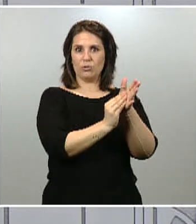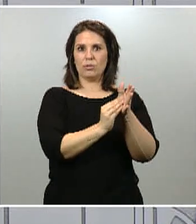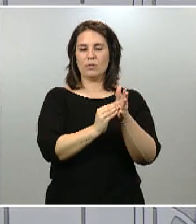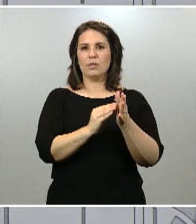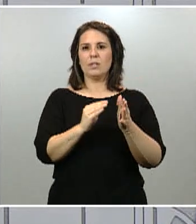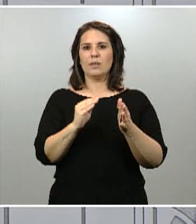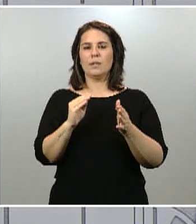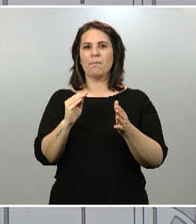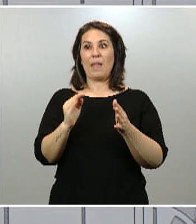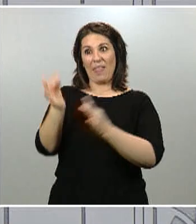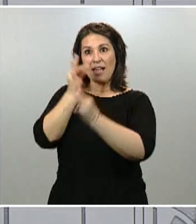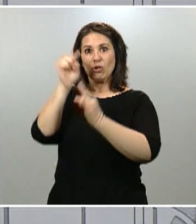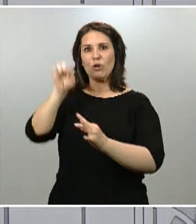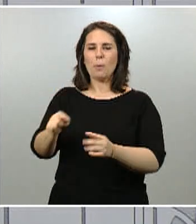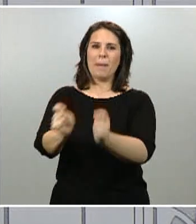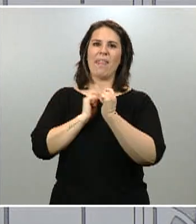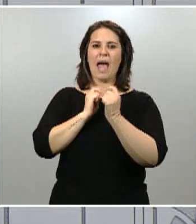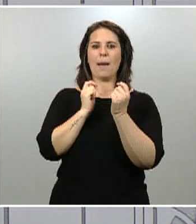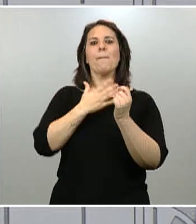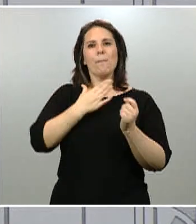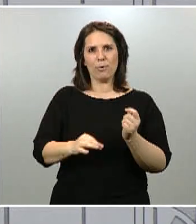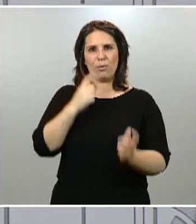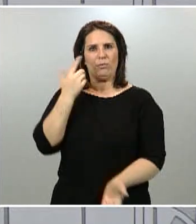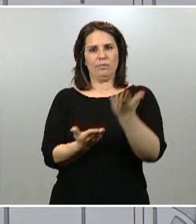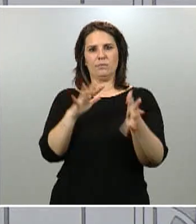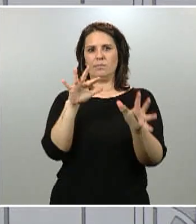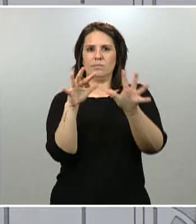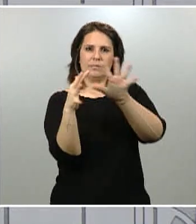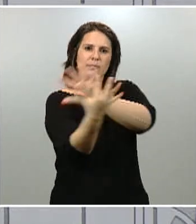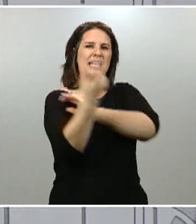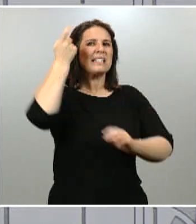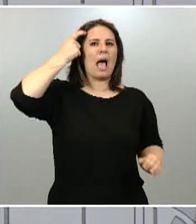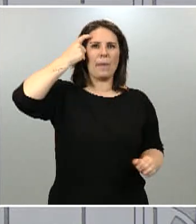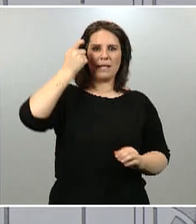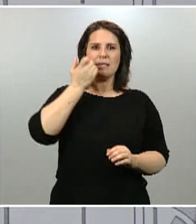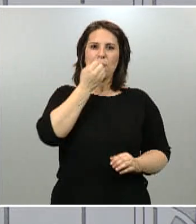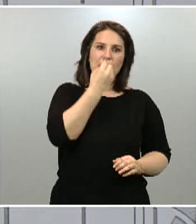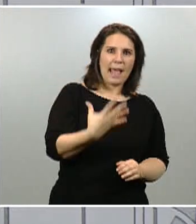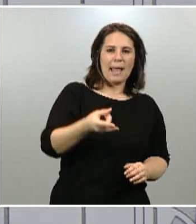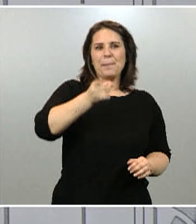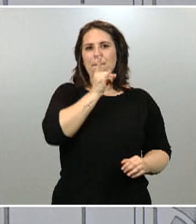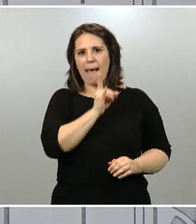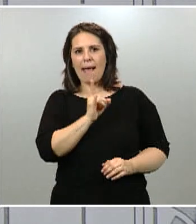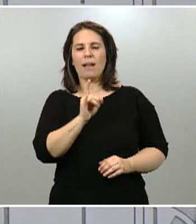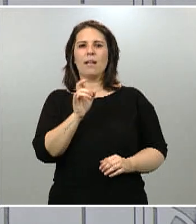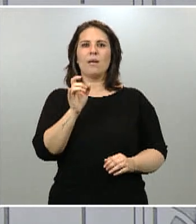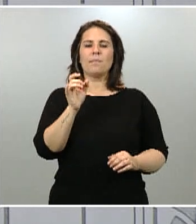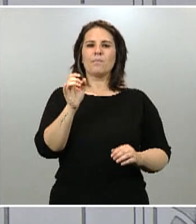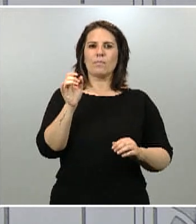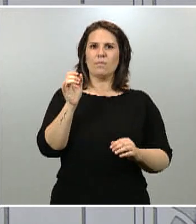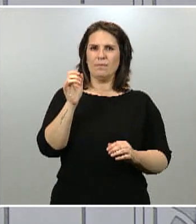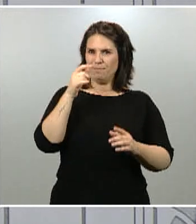con una cierta perspectiva la evolución y, por lo tanto, relativizar esas alteraciones o artefactos que se producen en los